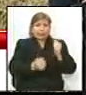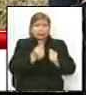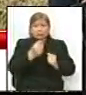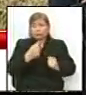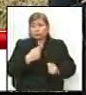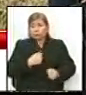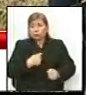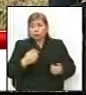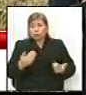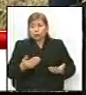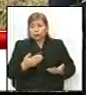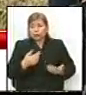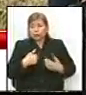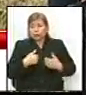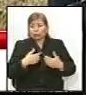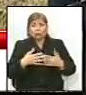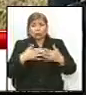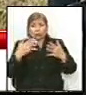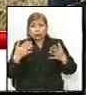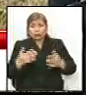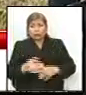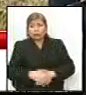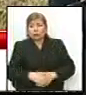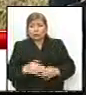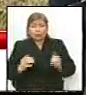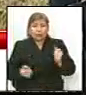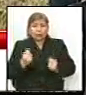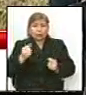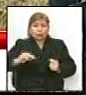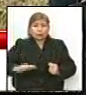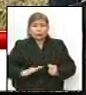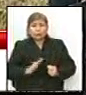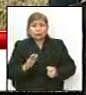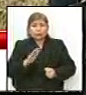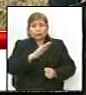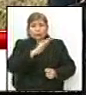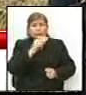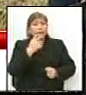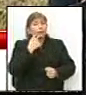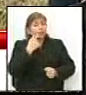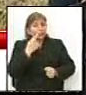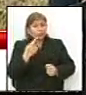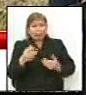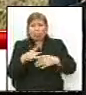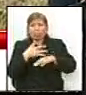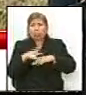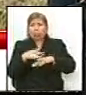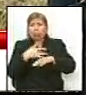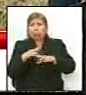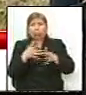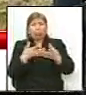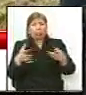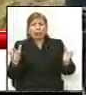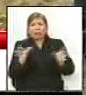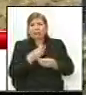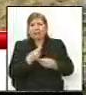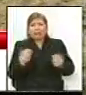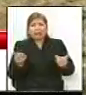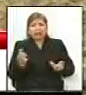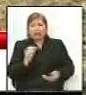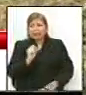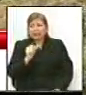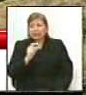ñujaico, cae mana malto ante Nayapacho, cae carretera Tarhuachcanico, Asuanga Jala de Jala, distrito Samugari,